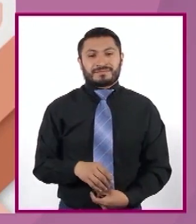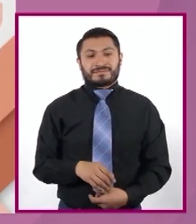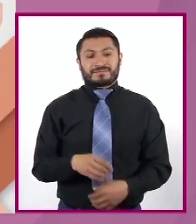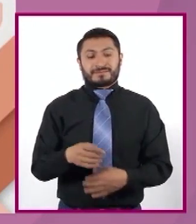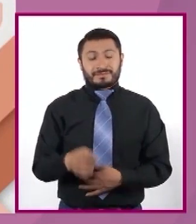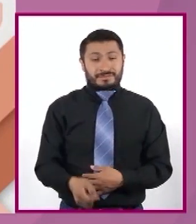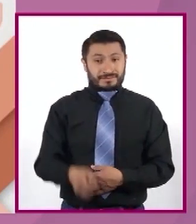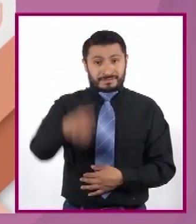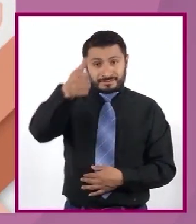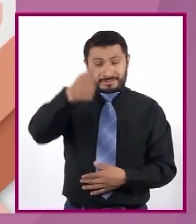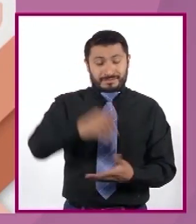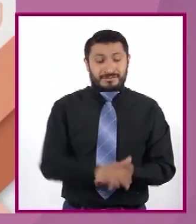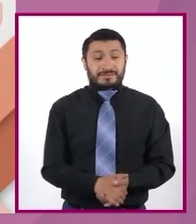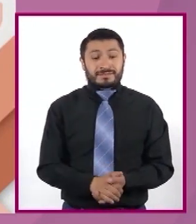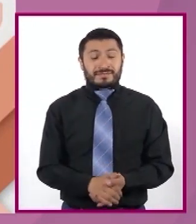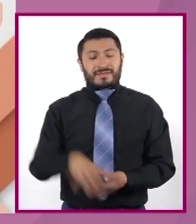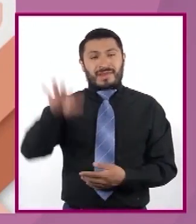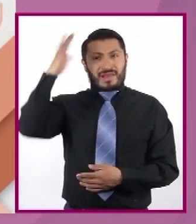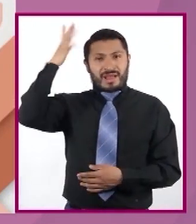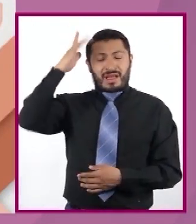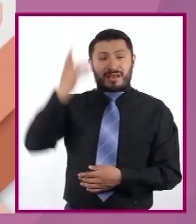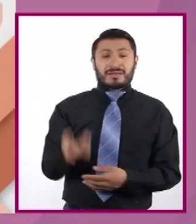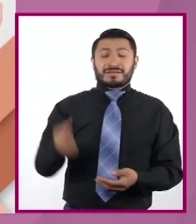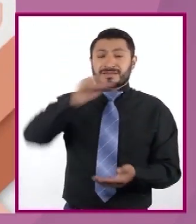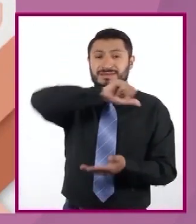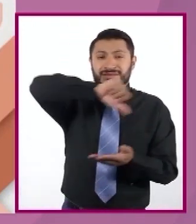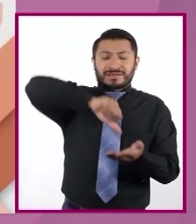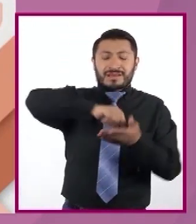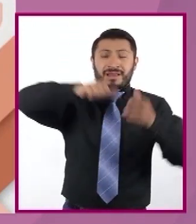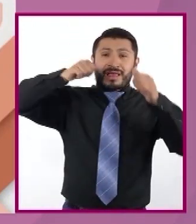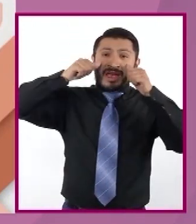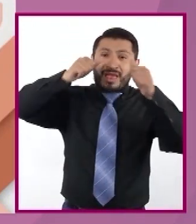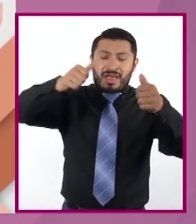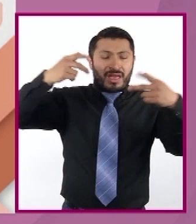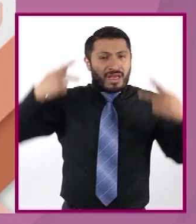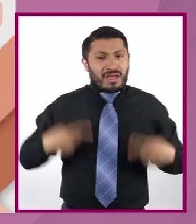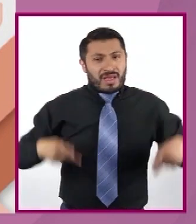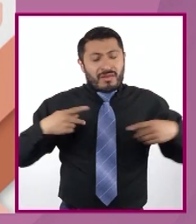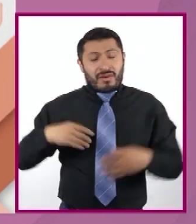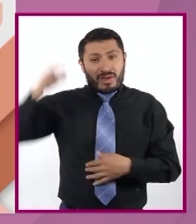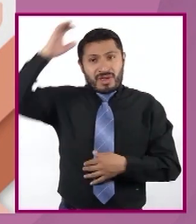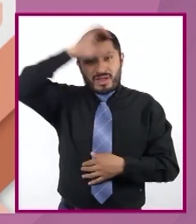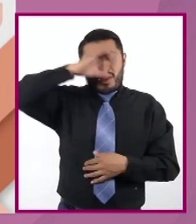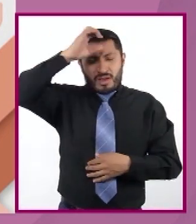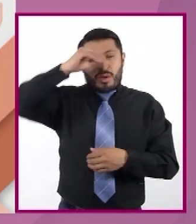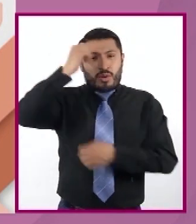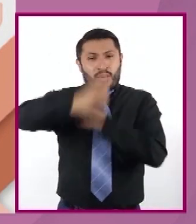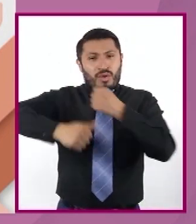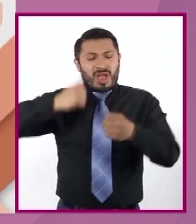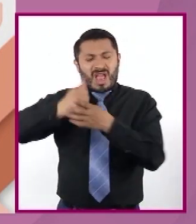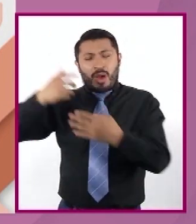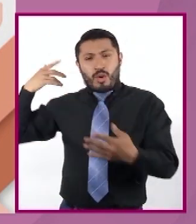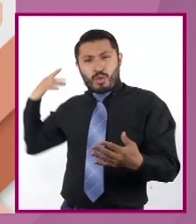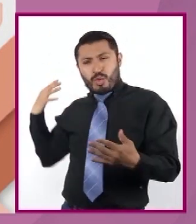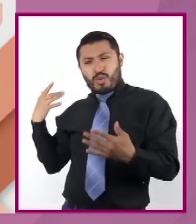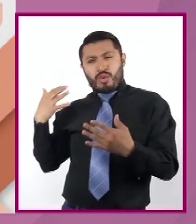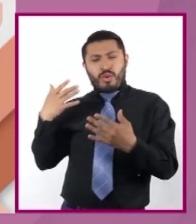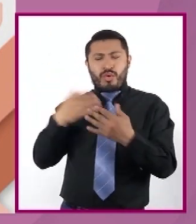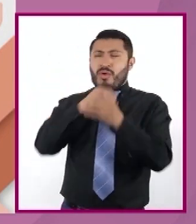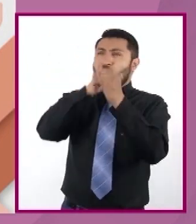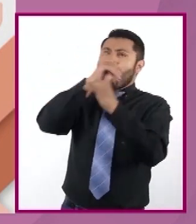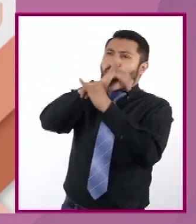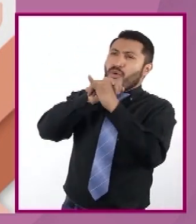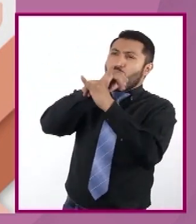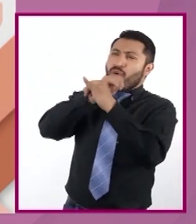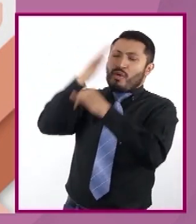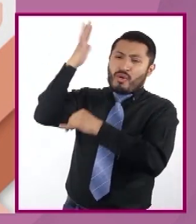Primer texto. El Sol es centro de atención de los científicos desde hace muchos años. Los rayos que emite esta estrella